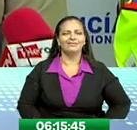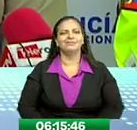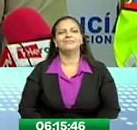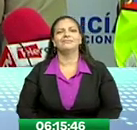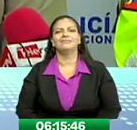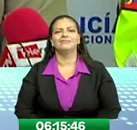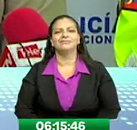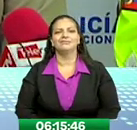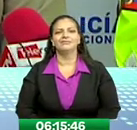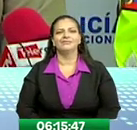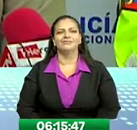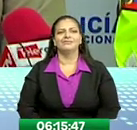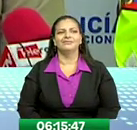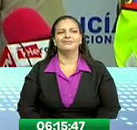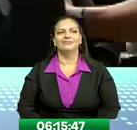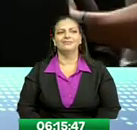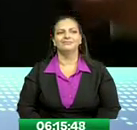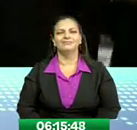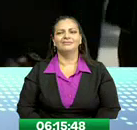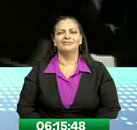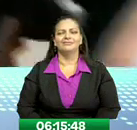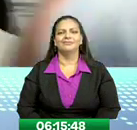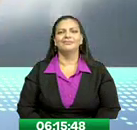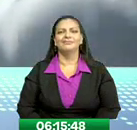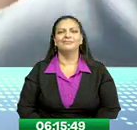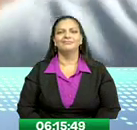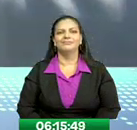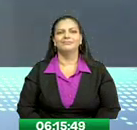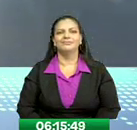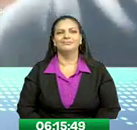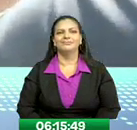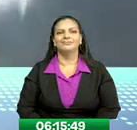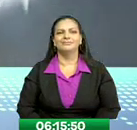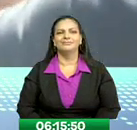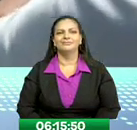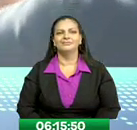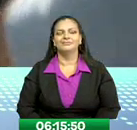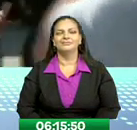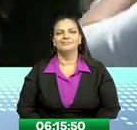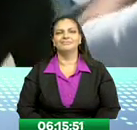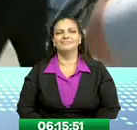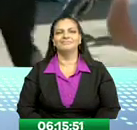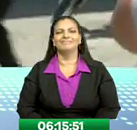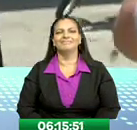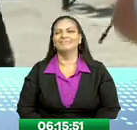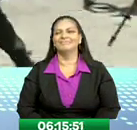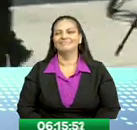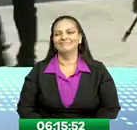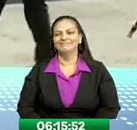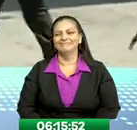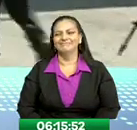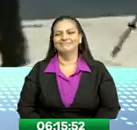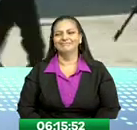ese pan viejo. Hace una torreja ahí con ese pan viejo. Déjeme con mi palanqueta vieja. Déjeme con mi ropita vieja.